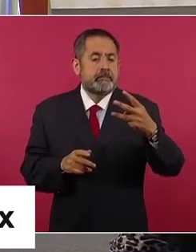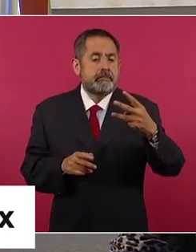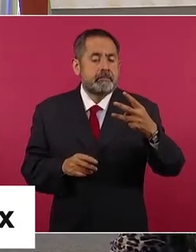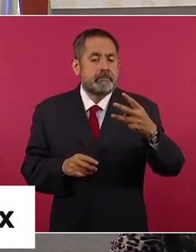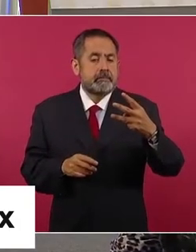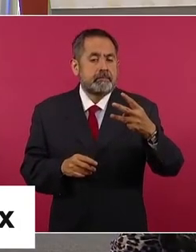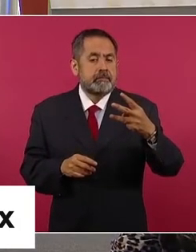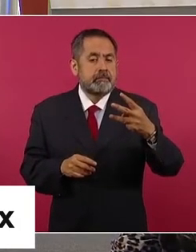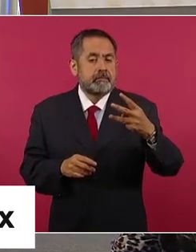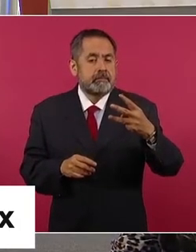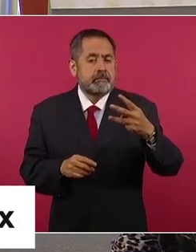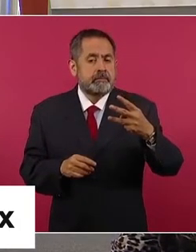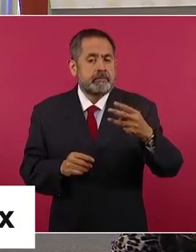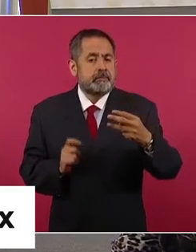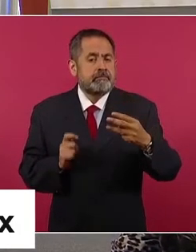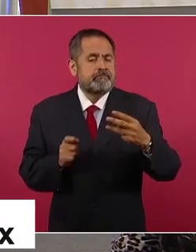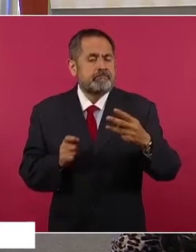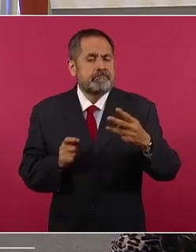con